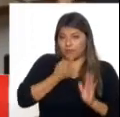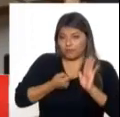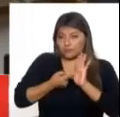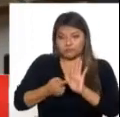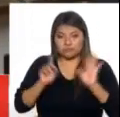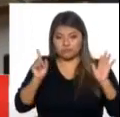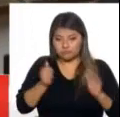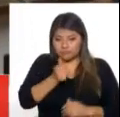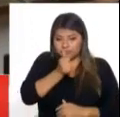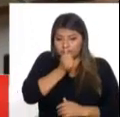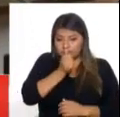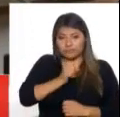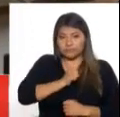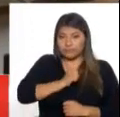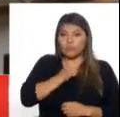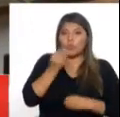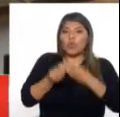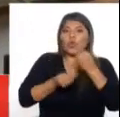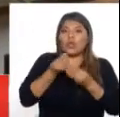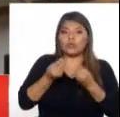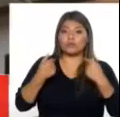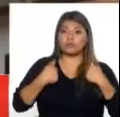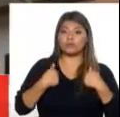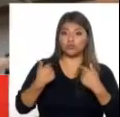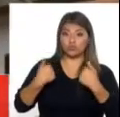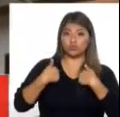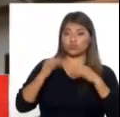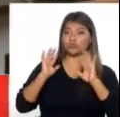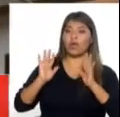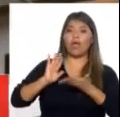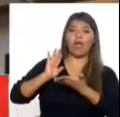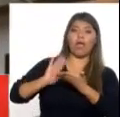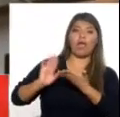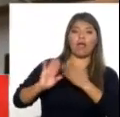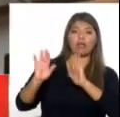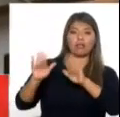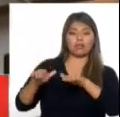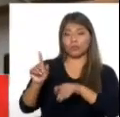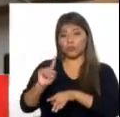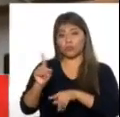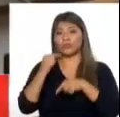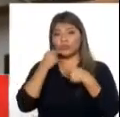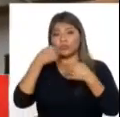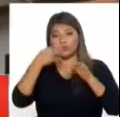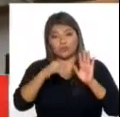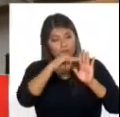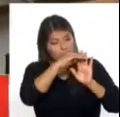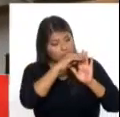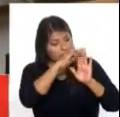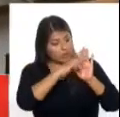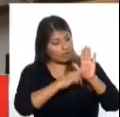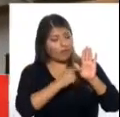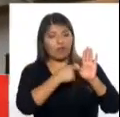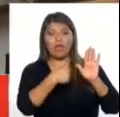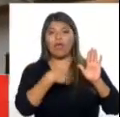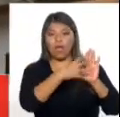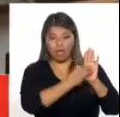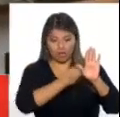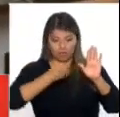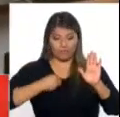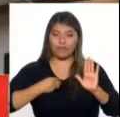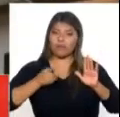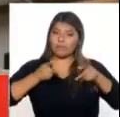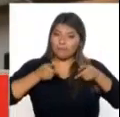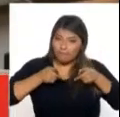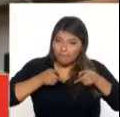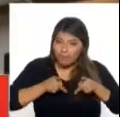la congresista Digna Calle, la cual habría pedido licencia sin goce de haber y habría estado sesionando desde Estados